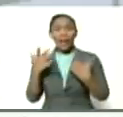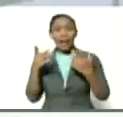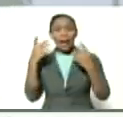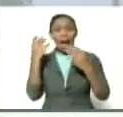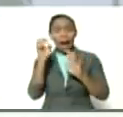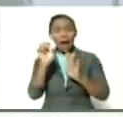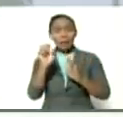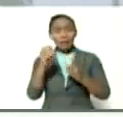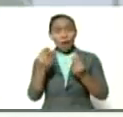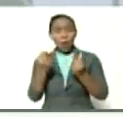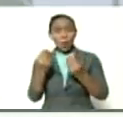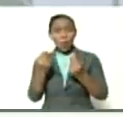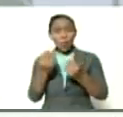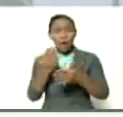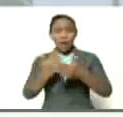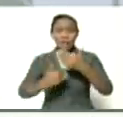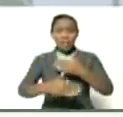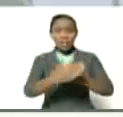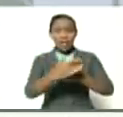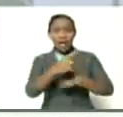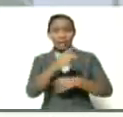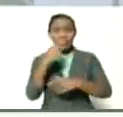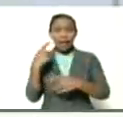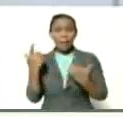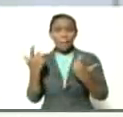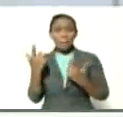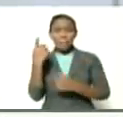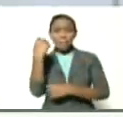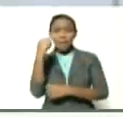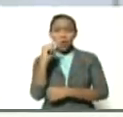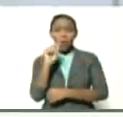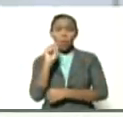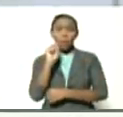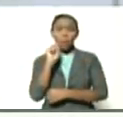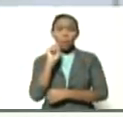economías avanzadas, llamadas así, fue del menos